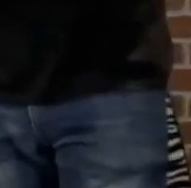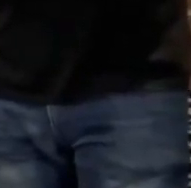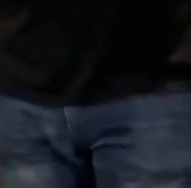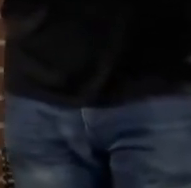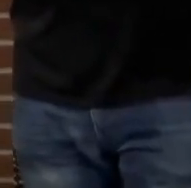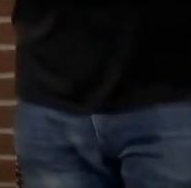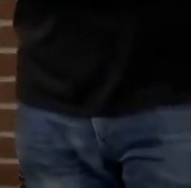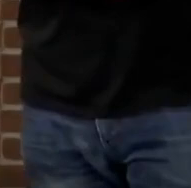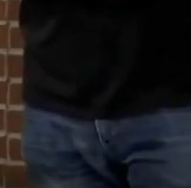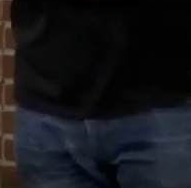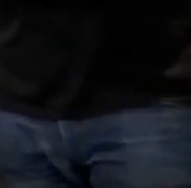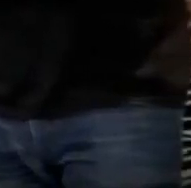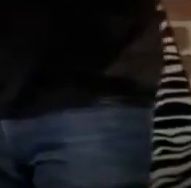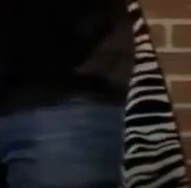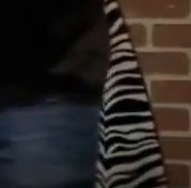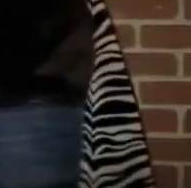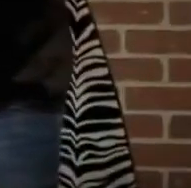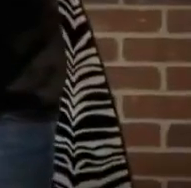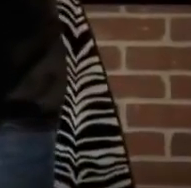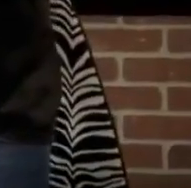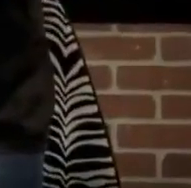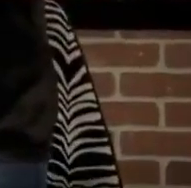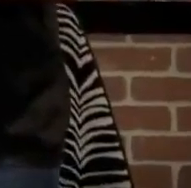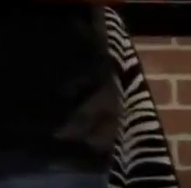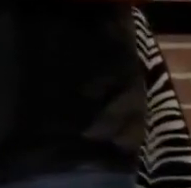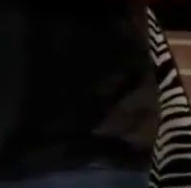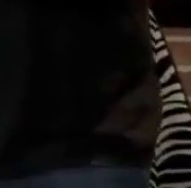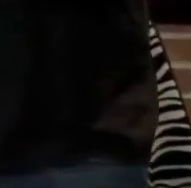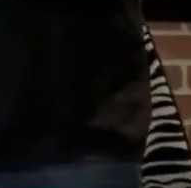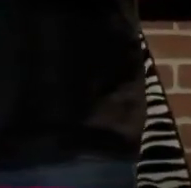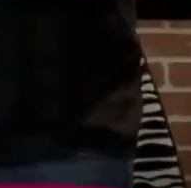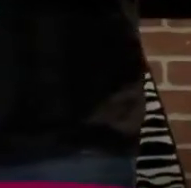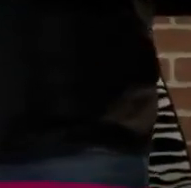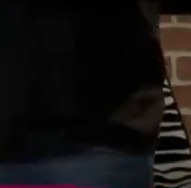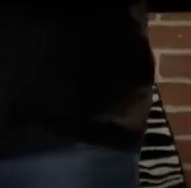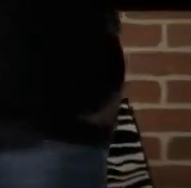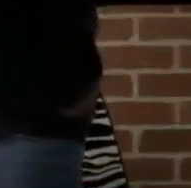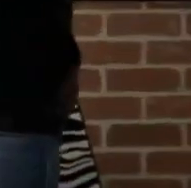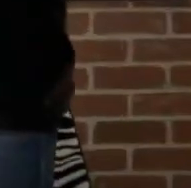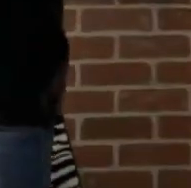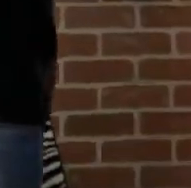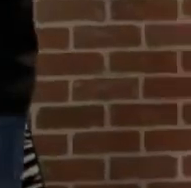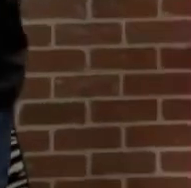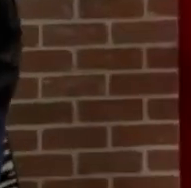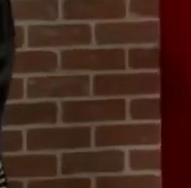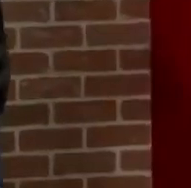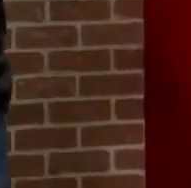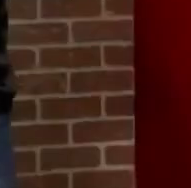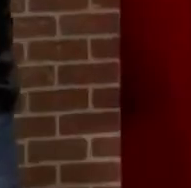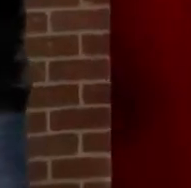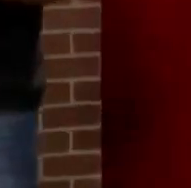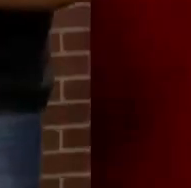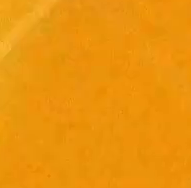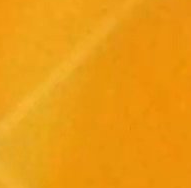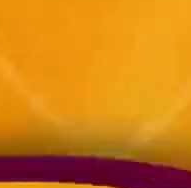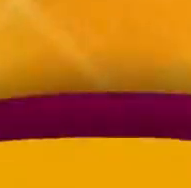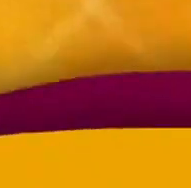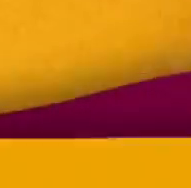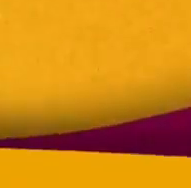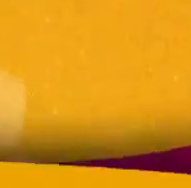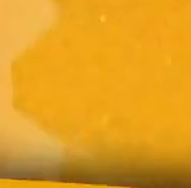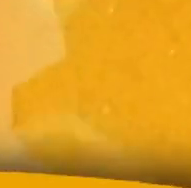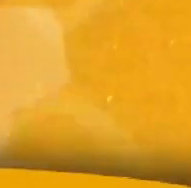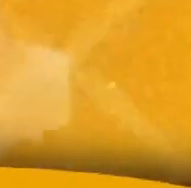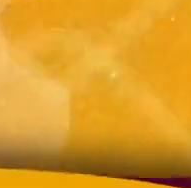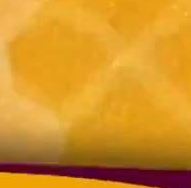10:30 de la mañana. No se lo pueden perder por Canal 28 Nuevo León, el club de Nana Emilia.